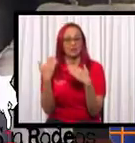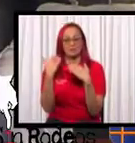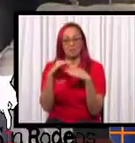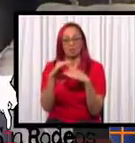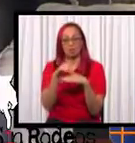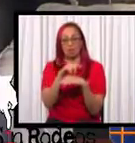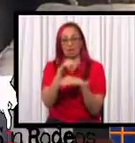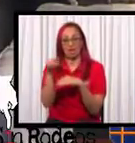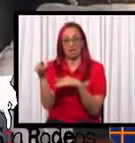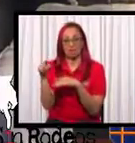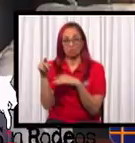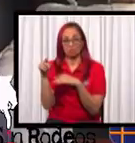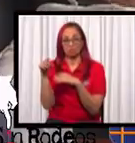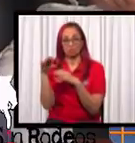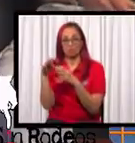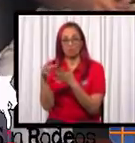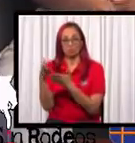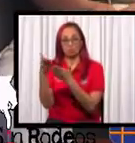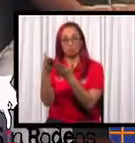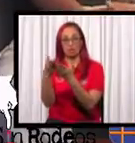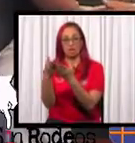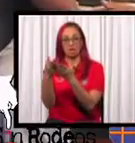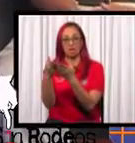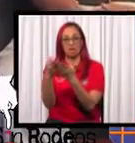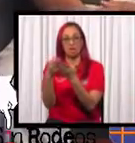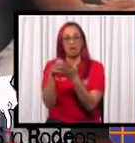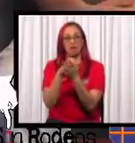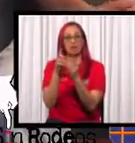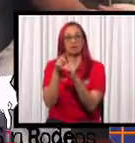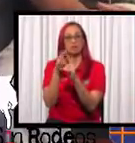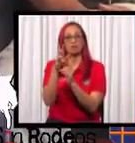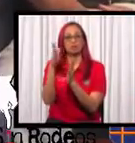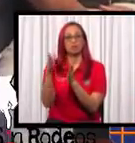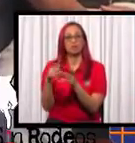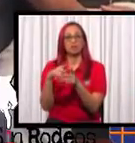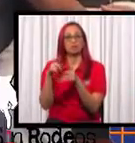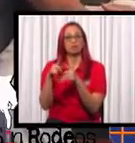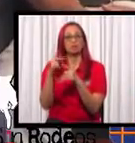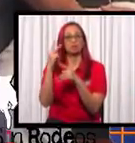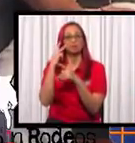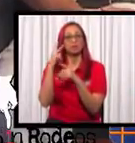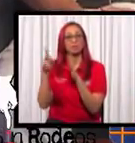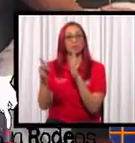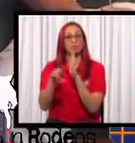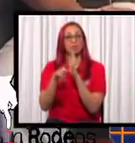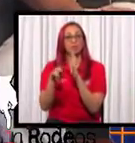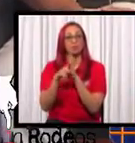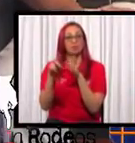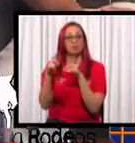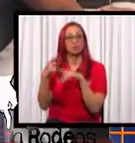ellos exportar arroz hacia Costa Rica. Y aquí se les ha prohibido el ingreso de muchos